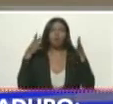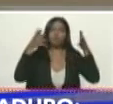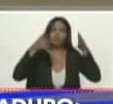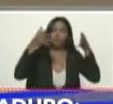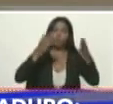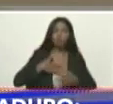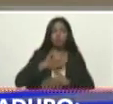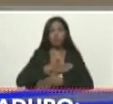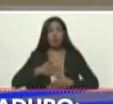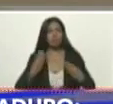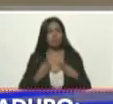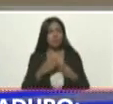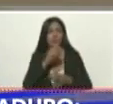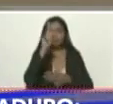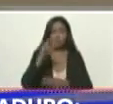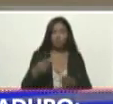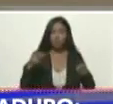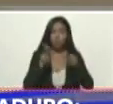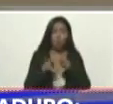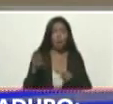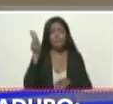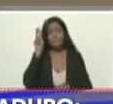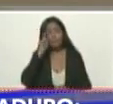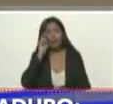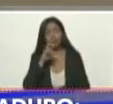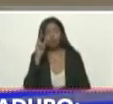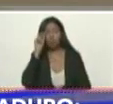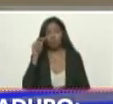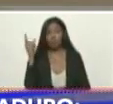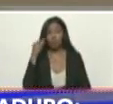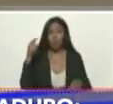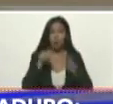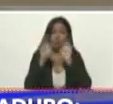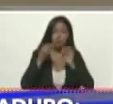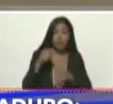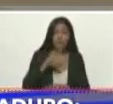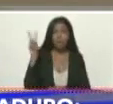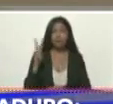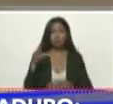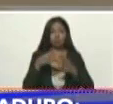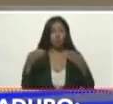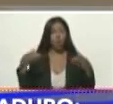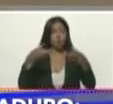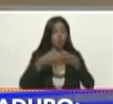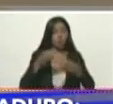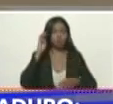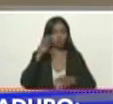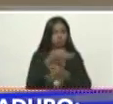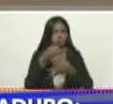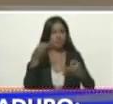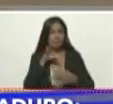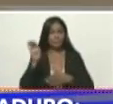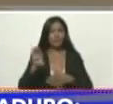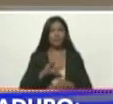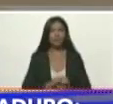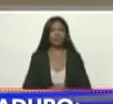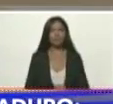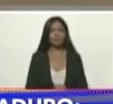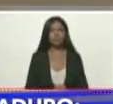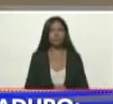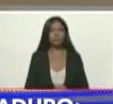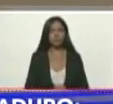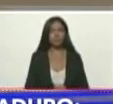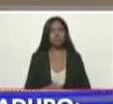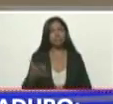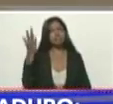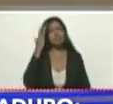las condiciones de vida de todos los maestros y de todas las maestras, de todo el gremio magisterial del país.